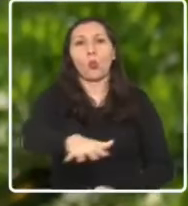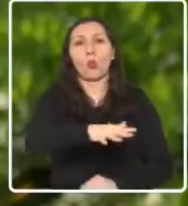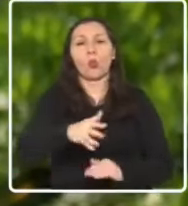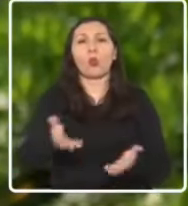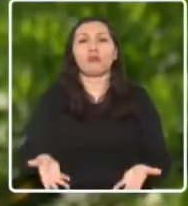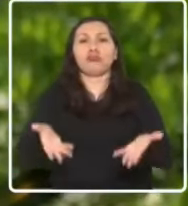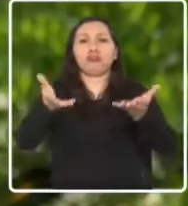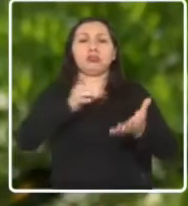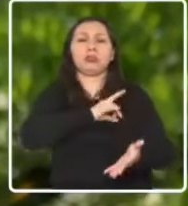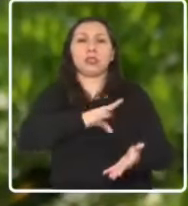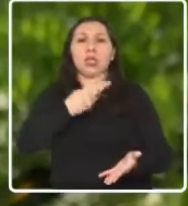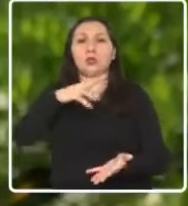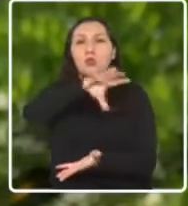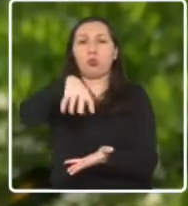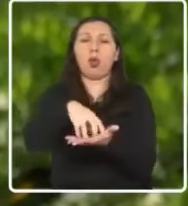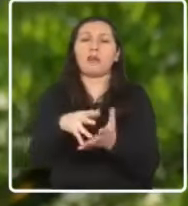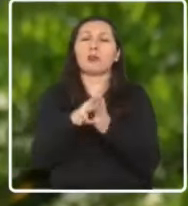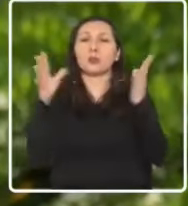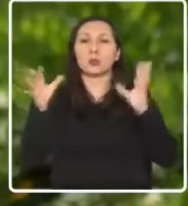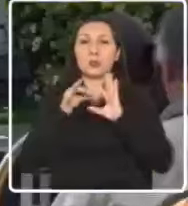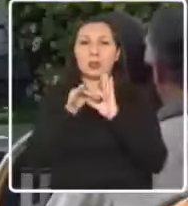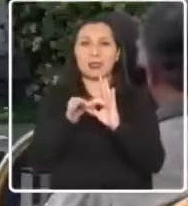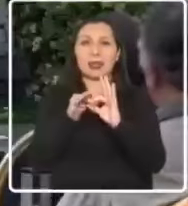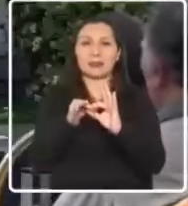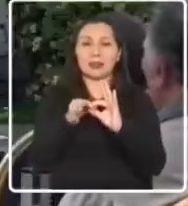para hacer grande a Chile y a su pueblo. Muchísimas gracias.